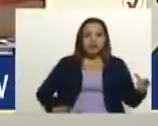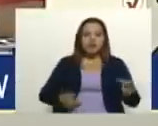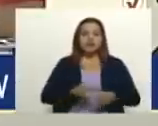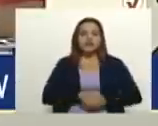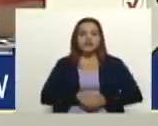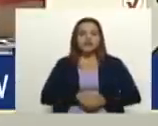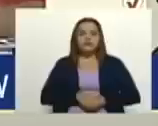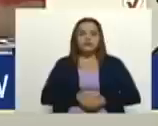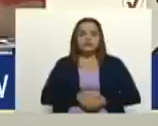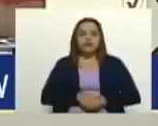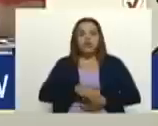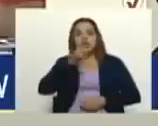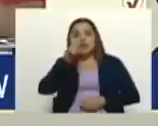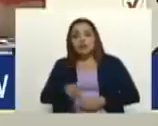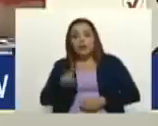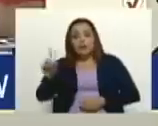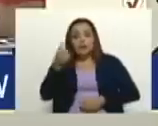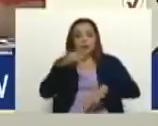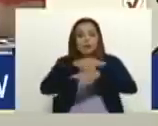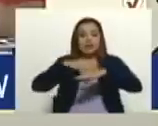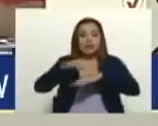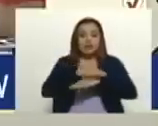primer ministro de Burkina Faso.